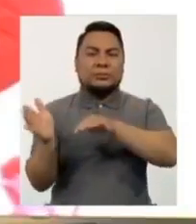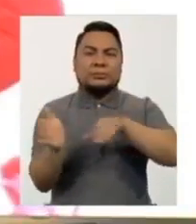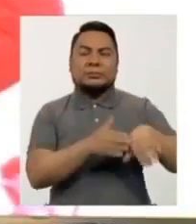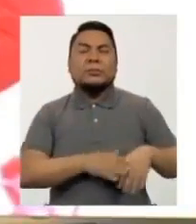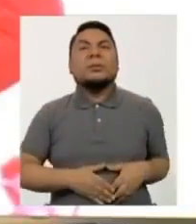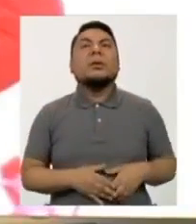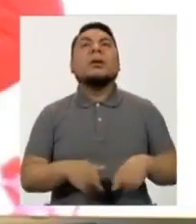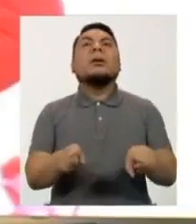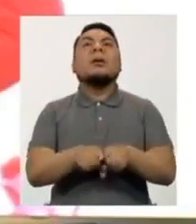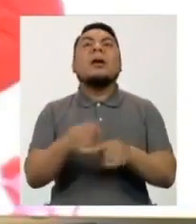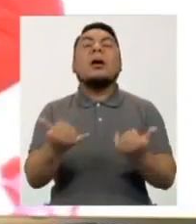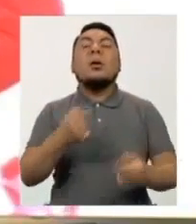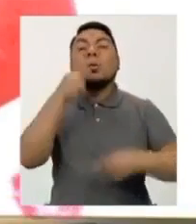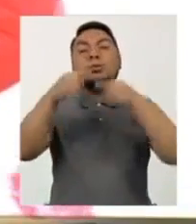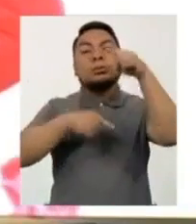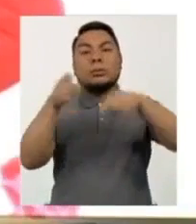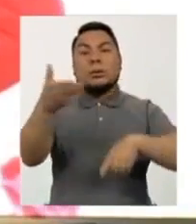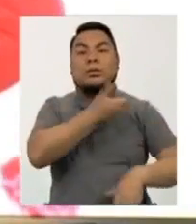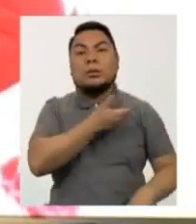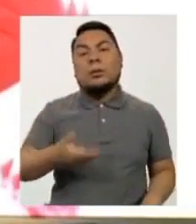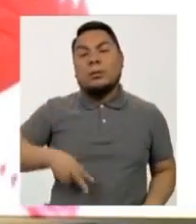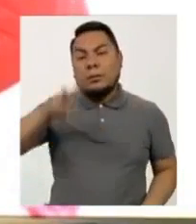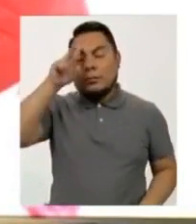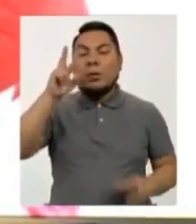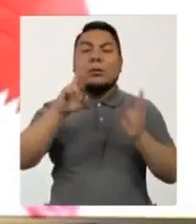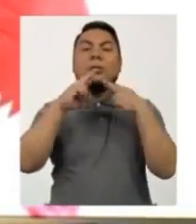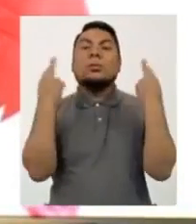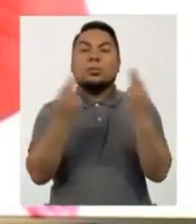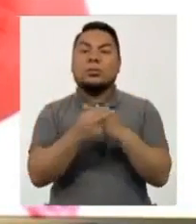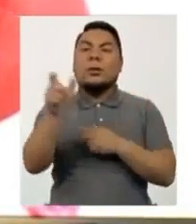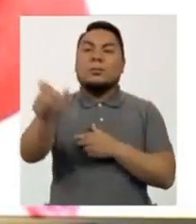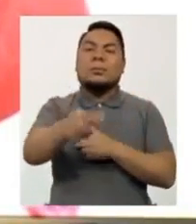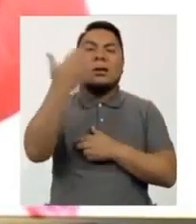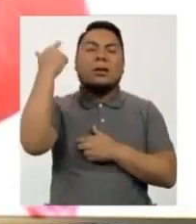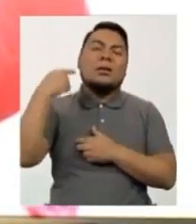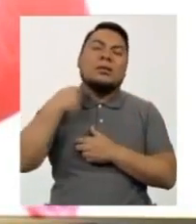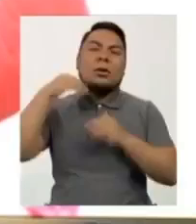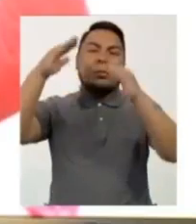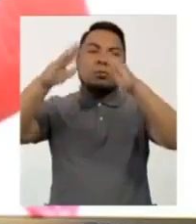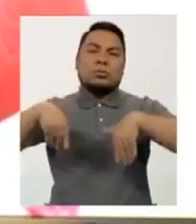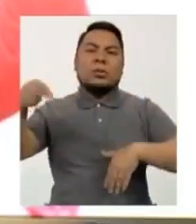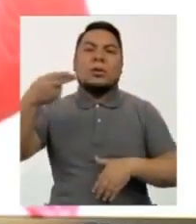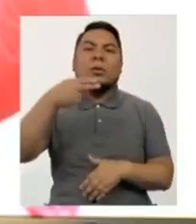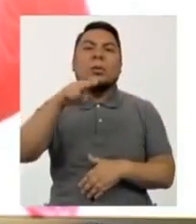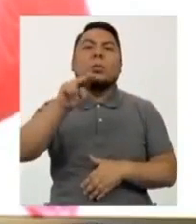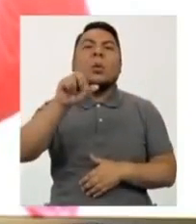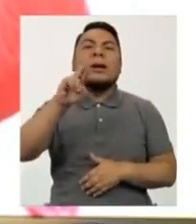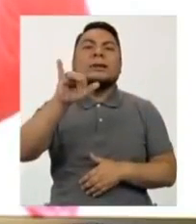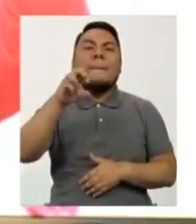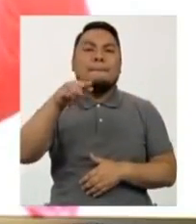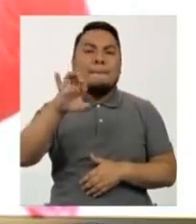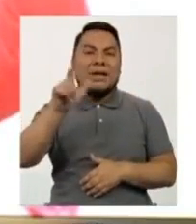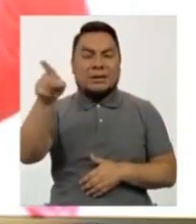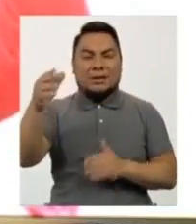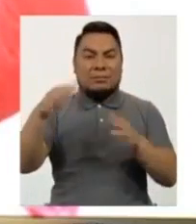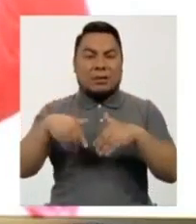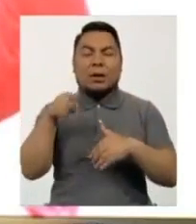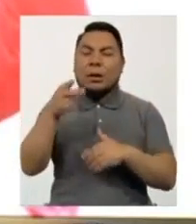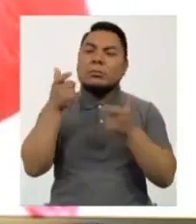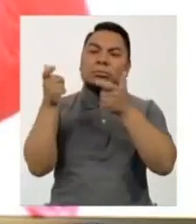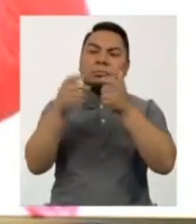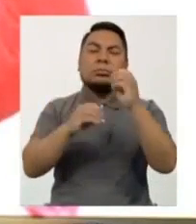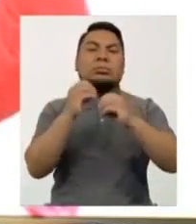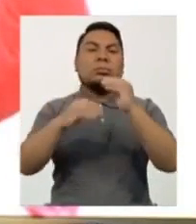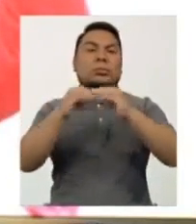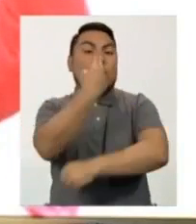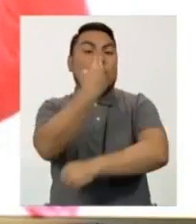ahora les contamos que el presidente de martín vizcarra se reunió con los damnificados por el niño costero en huarmey donde supervisó el avance de las obras de lo que será el